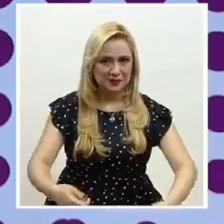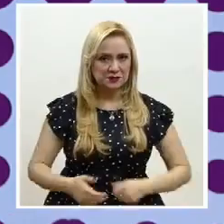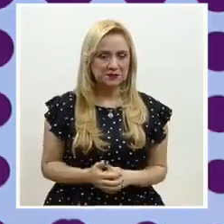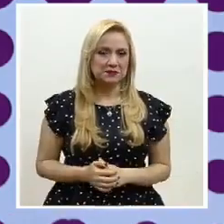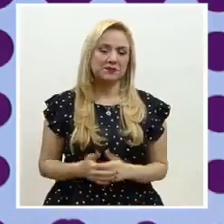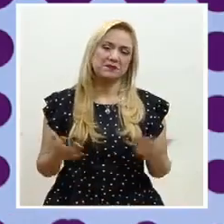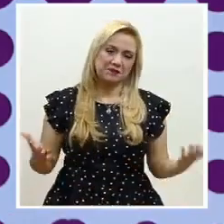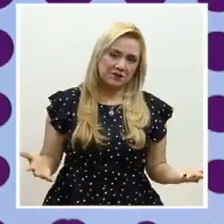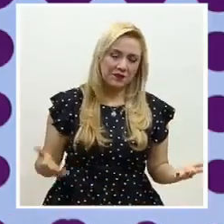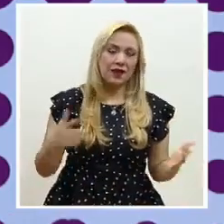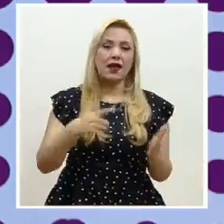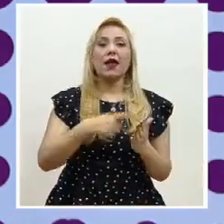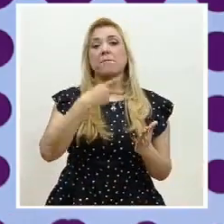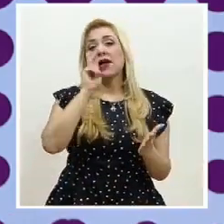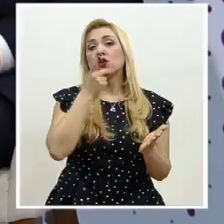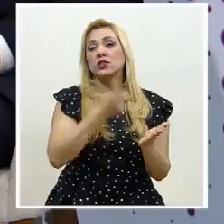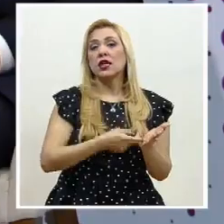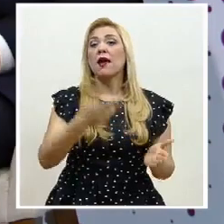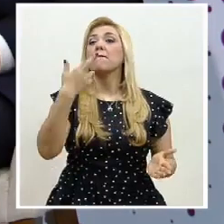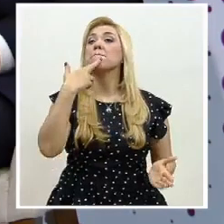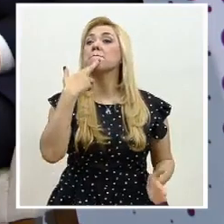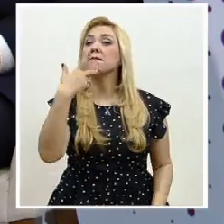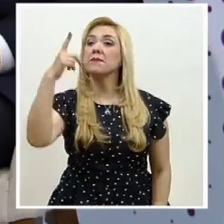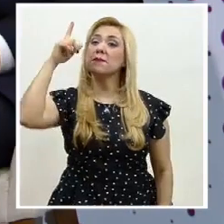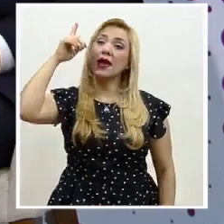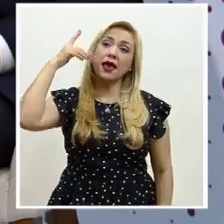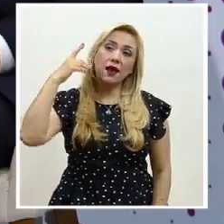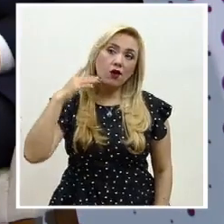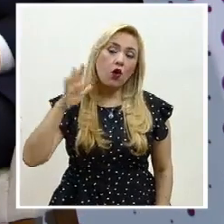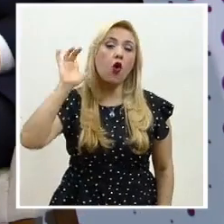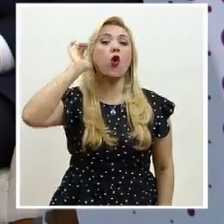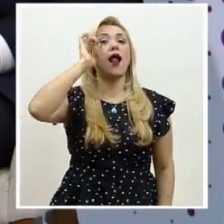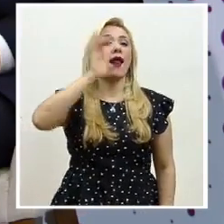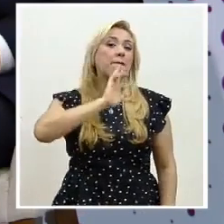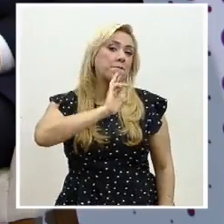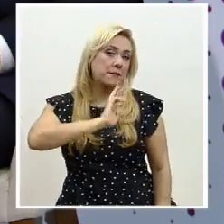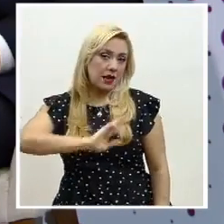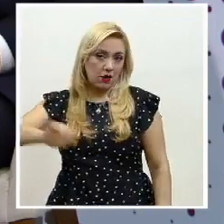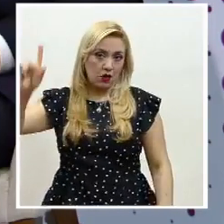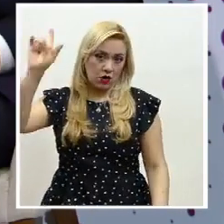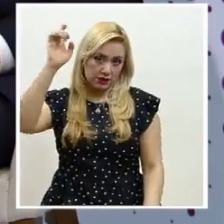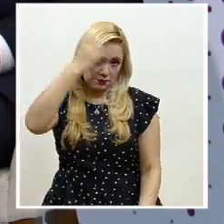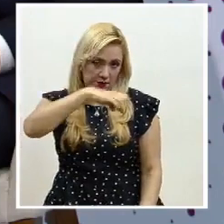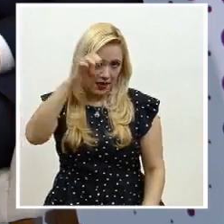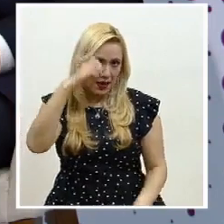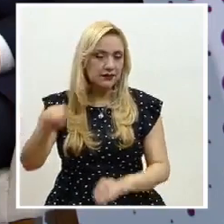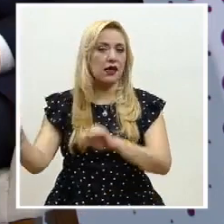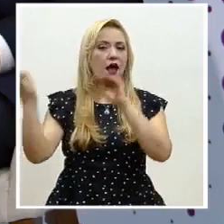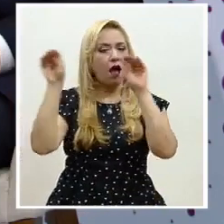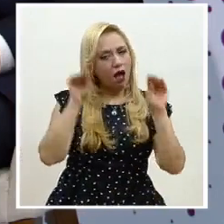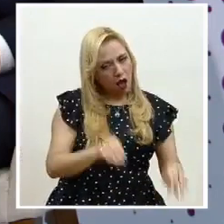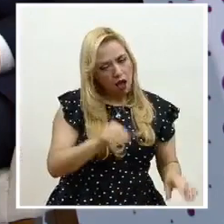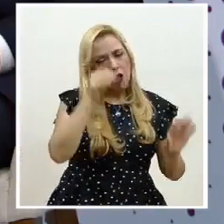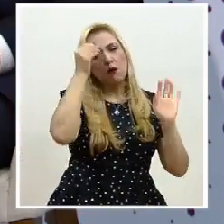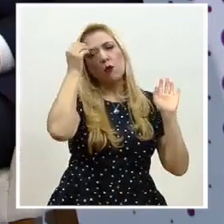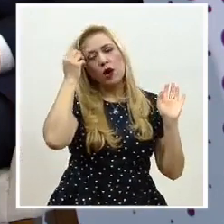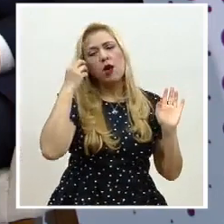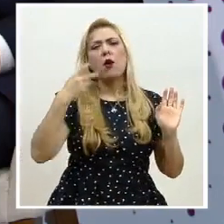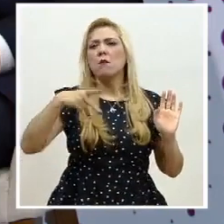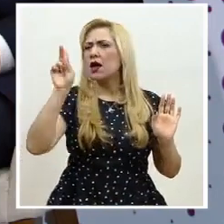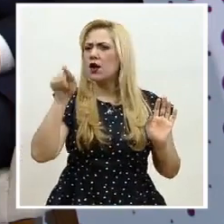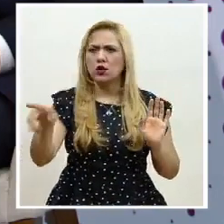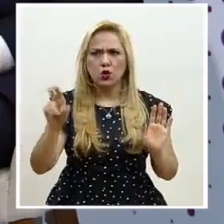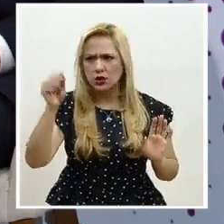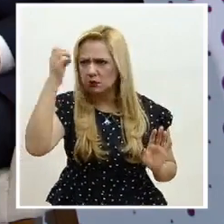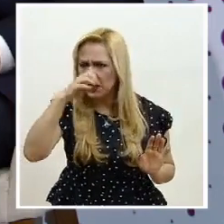ser preferentemente, ya hay un manejo dúctil de la decisión entre profesionales de la carrera judicial